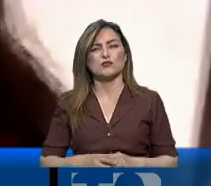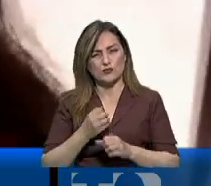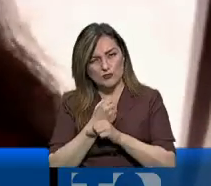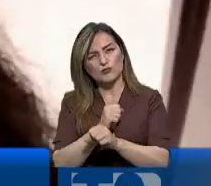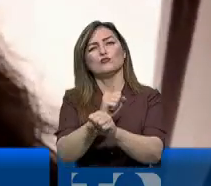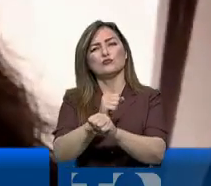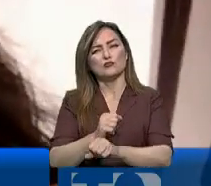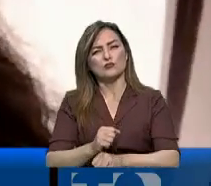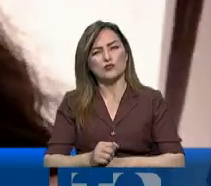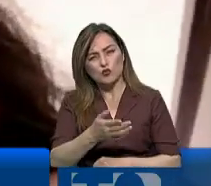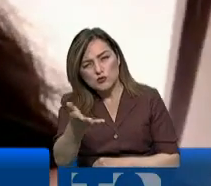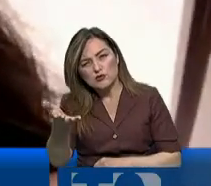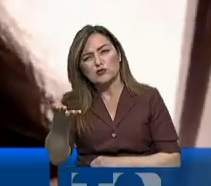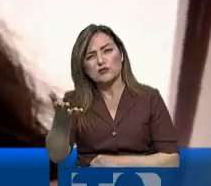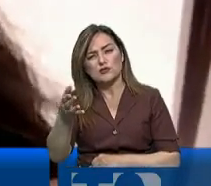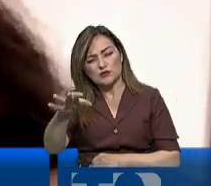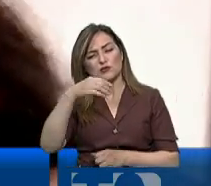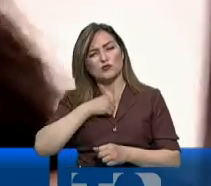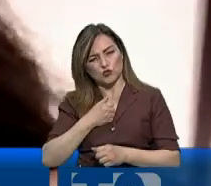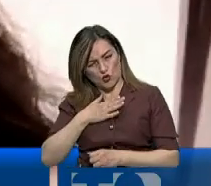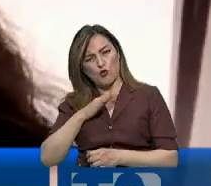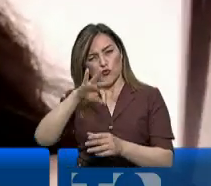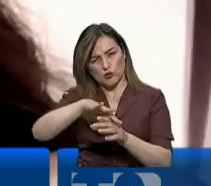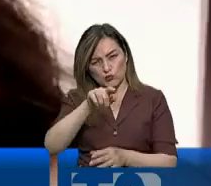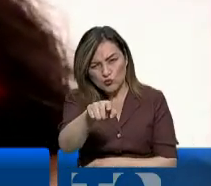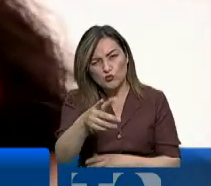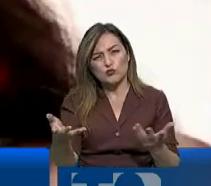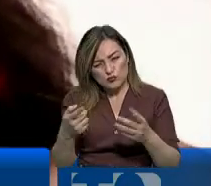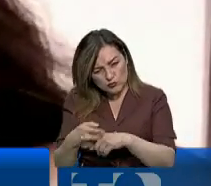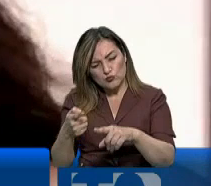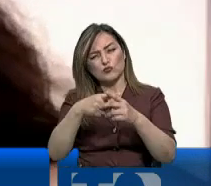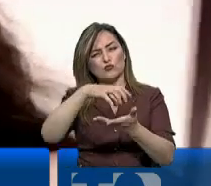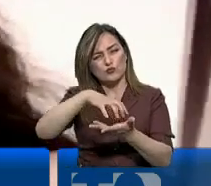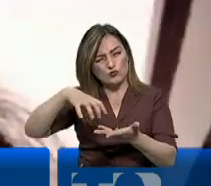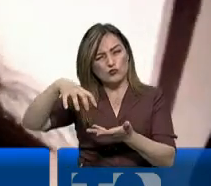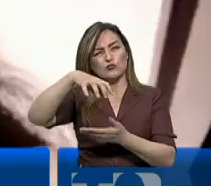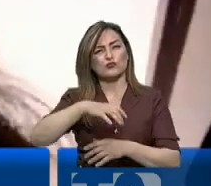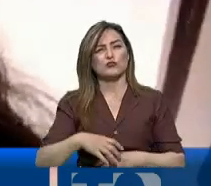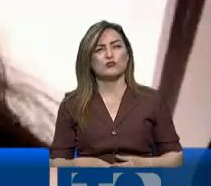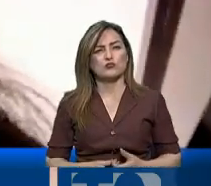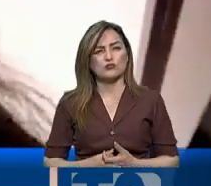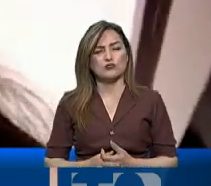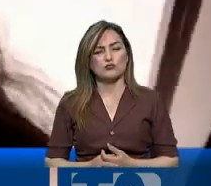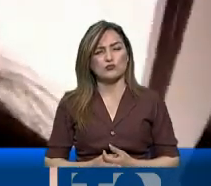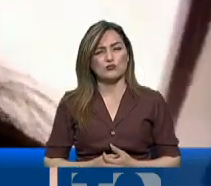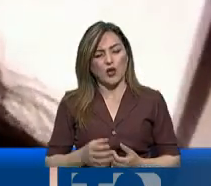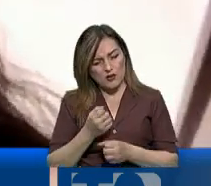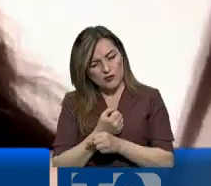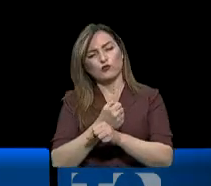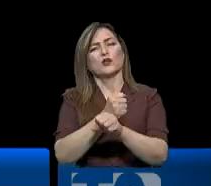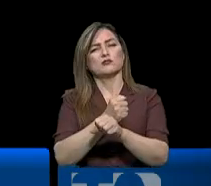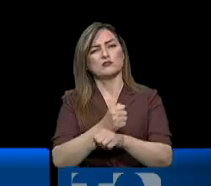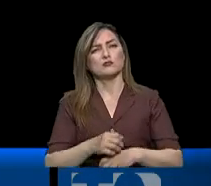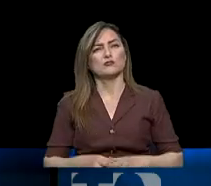Defiéndonos. Ustedes son electos por nosotros, de diferentes provincias. Para que nos defiendan, se les